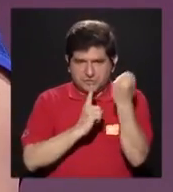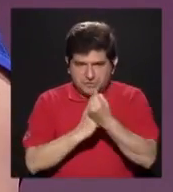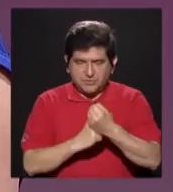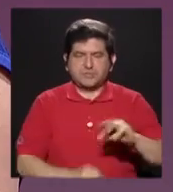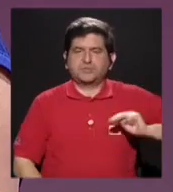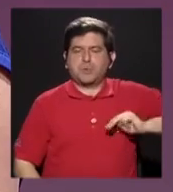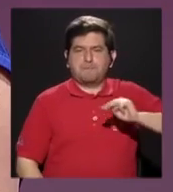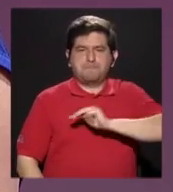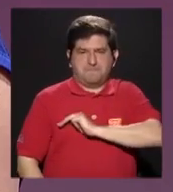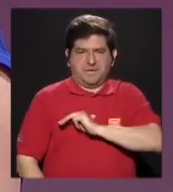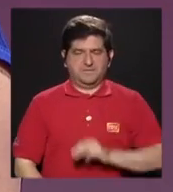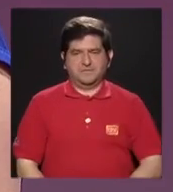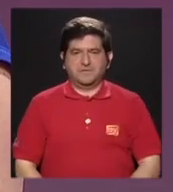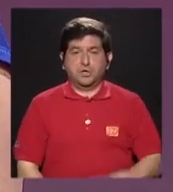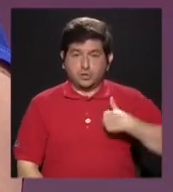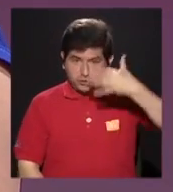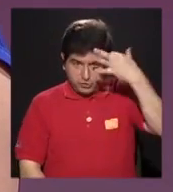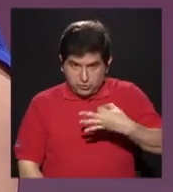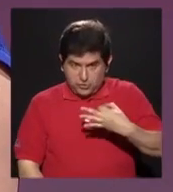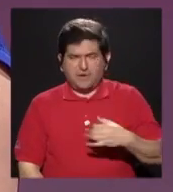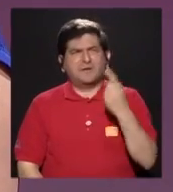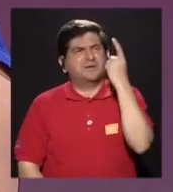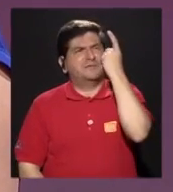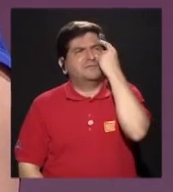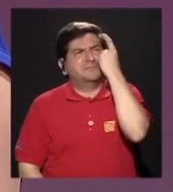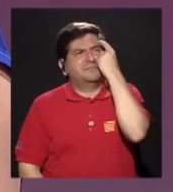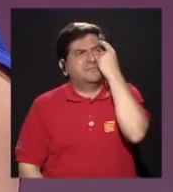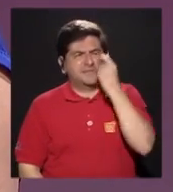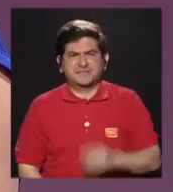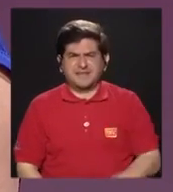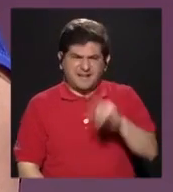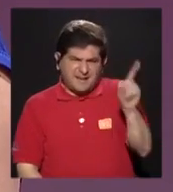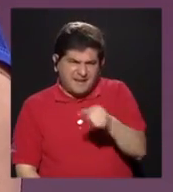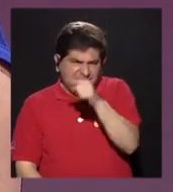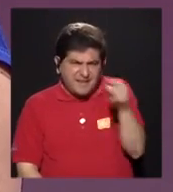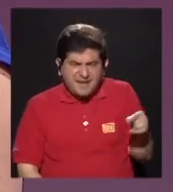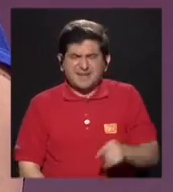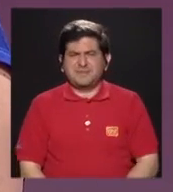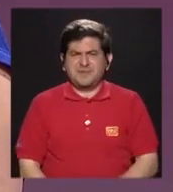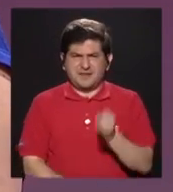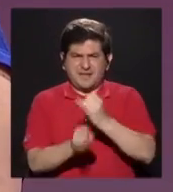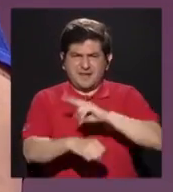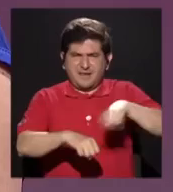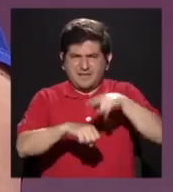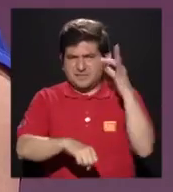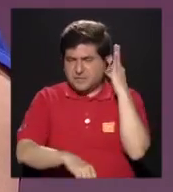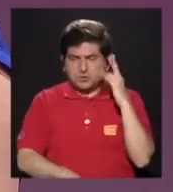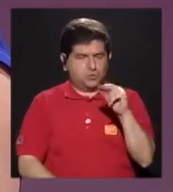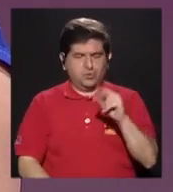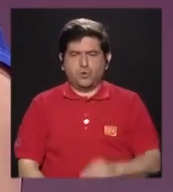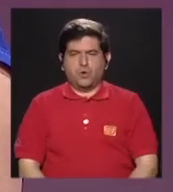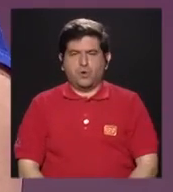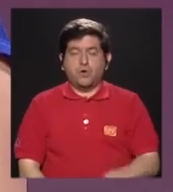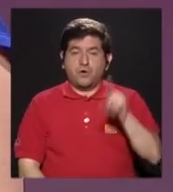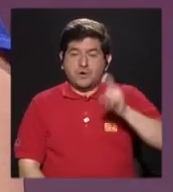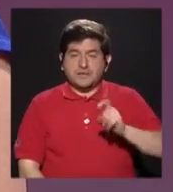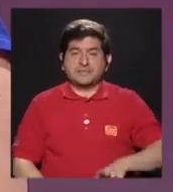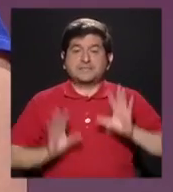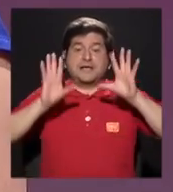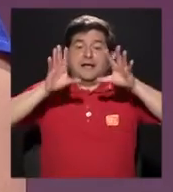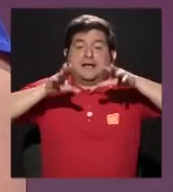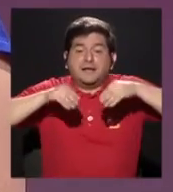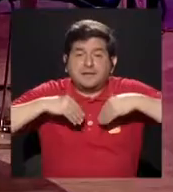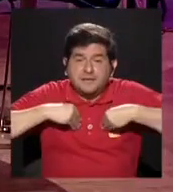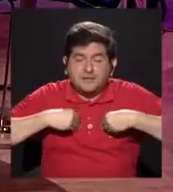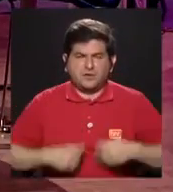ministerio yo más bien creo que en lugar de pensar en eliminar el inamu tendríamos que apropiarnos de qué es lo